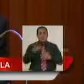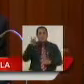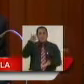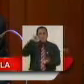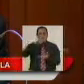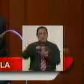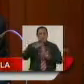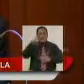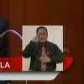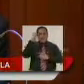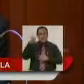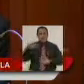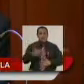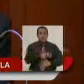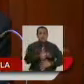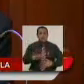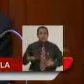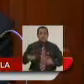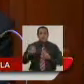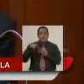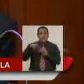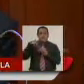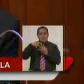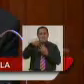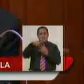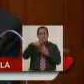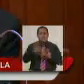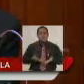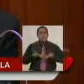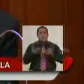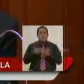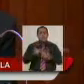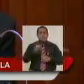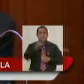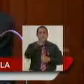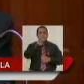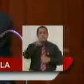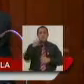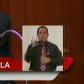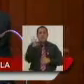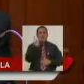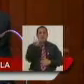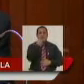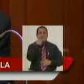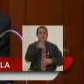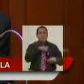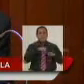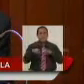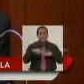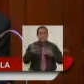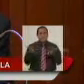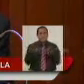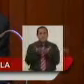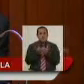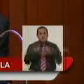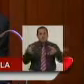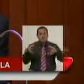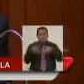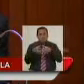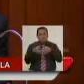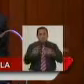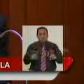la modalidad de gobierno-gobierno, adquirirá 24 helicópteros y crearemos la Escuela Conjunta de